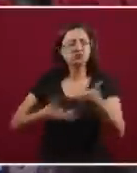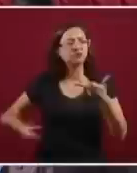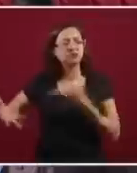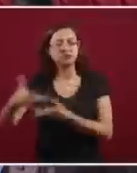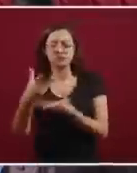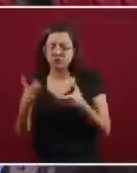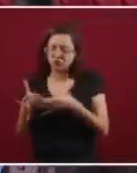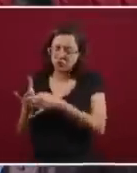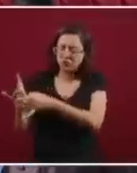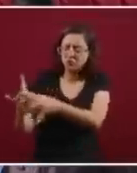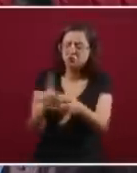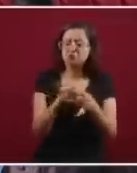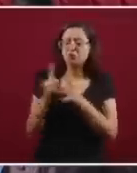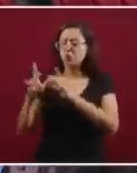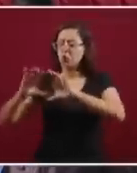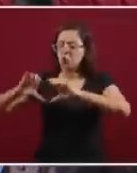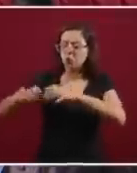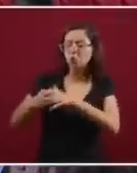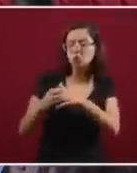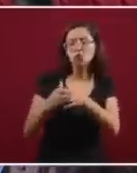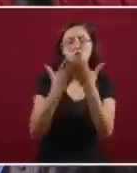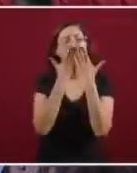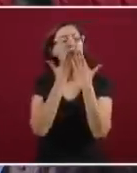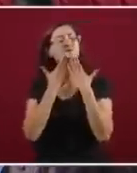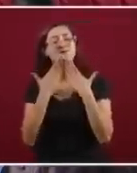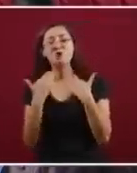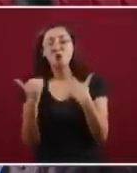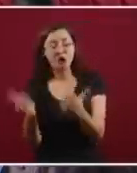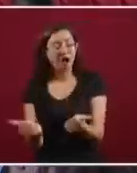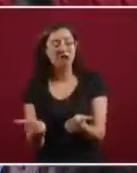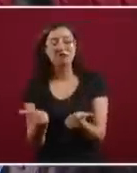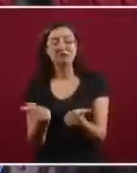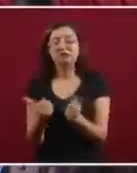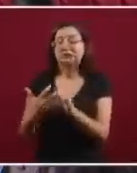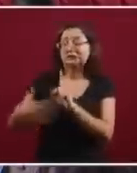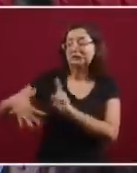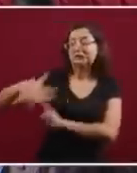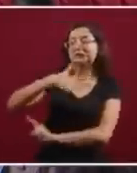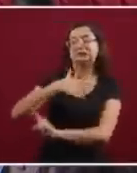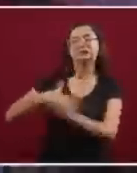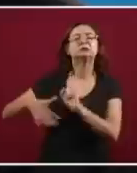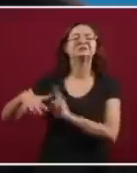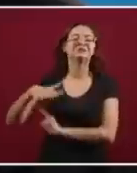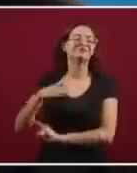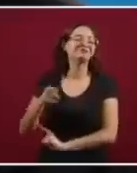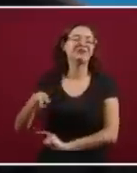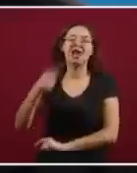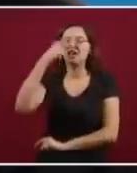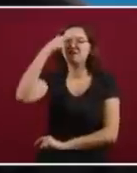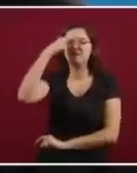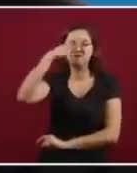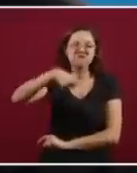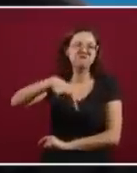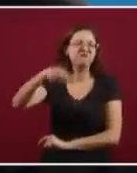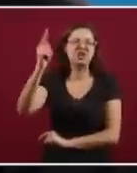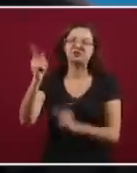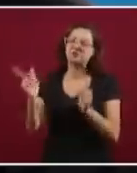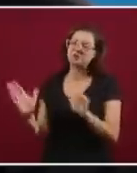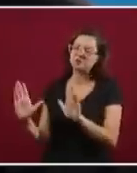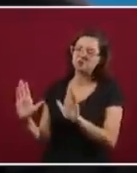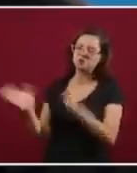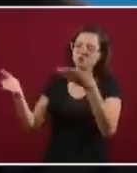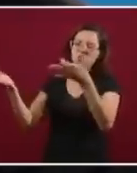hermanos entre comunidades es un elemento muy fértil para el